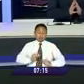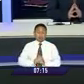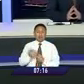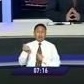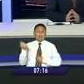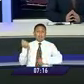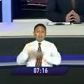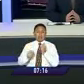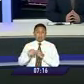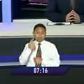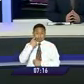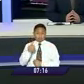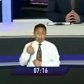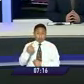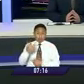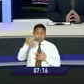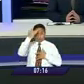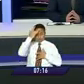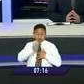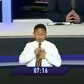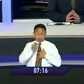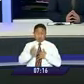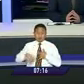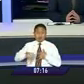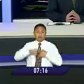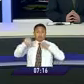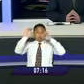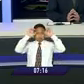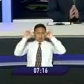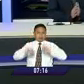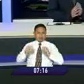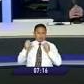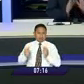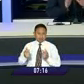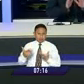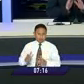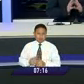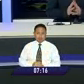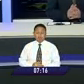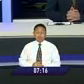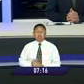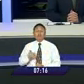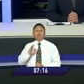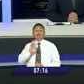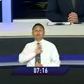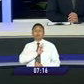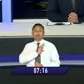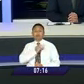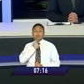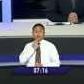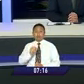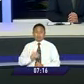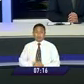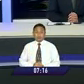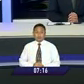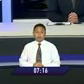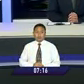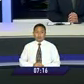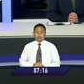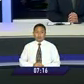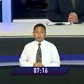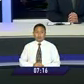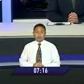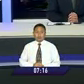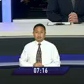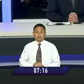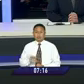la liberación de pruebas de antígeno como estrategia de detención oportuna de casos COVID. Expertos señalan de que la mano